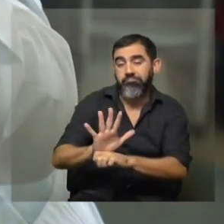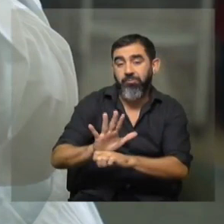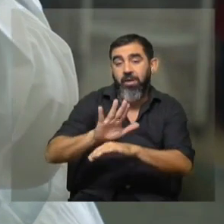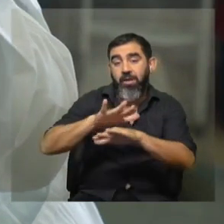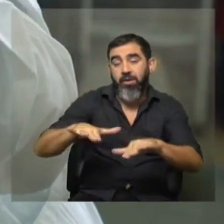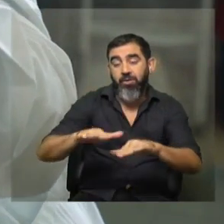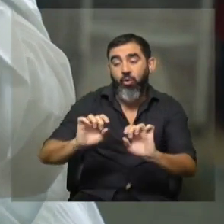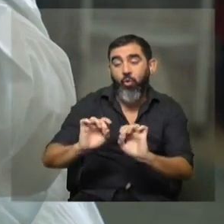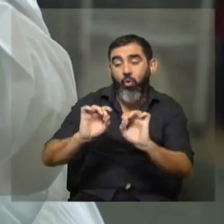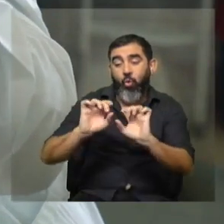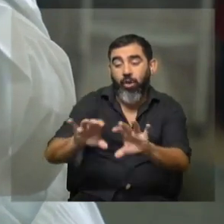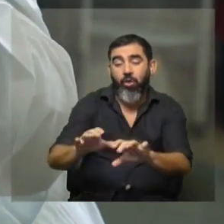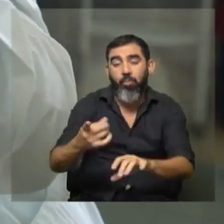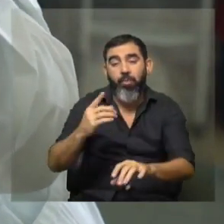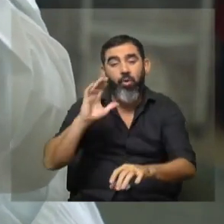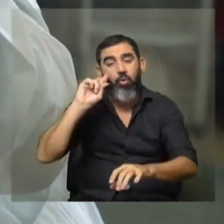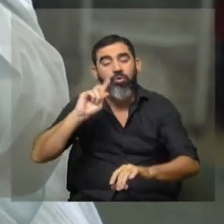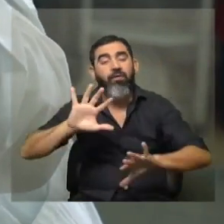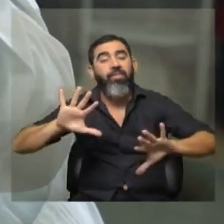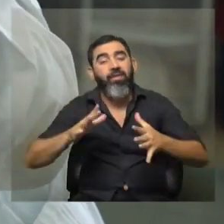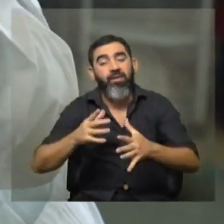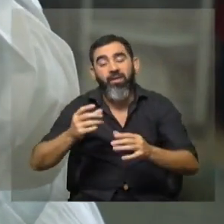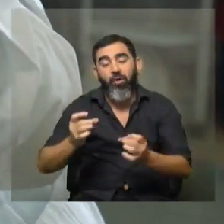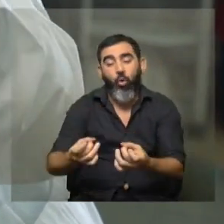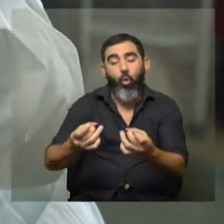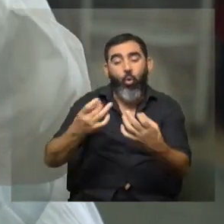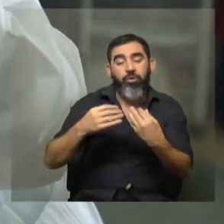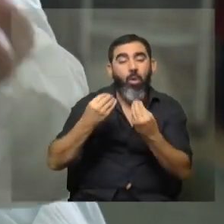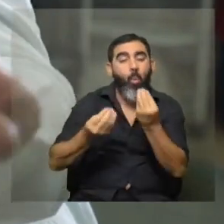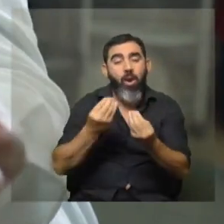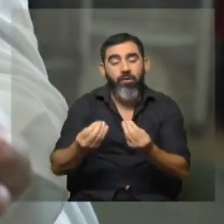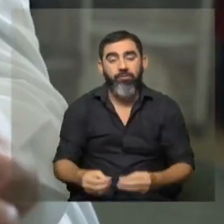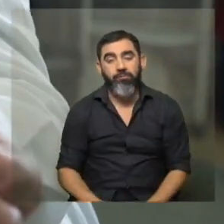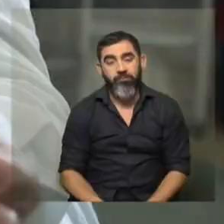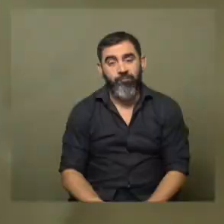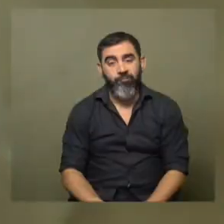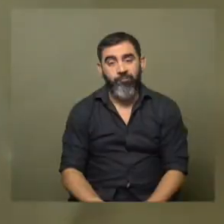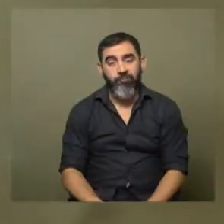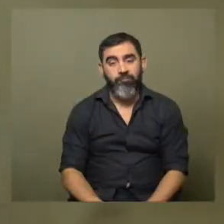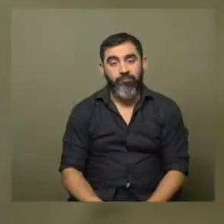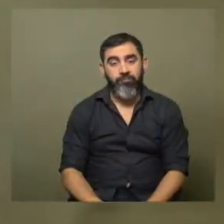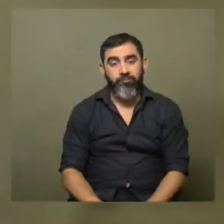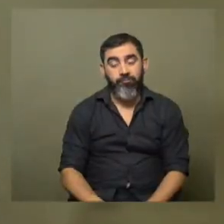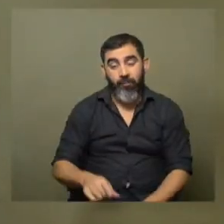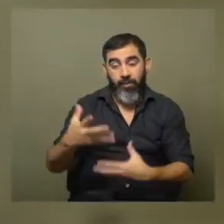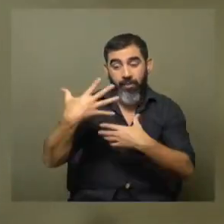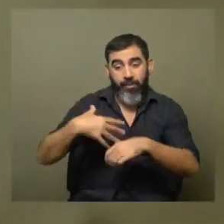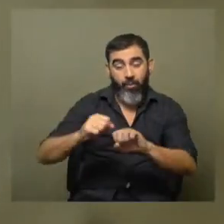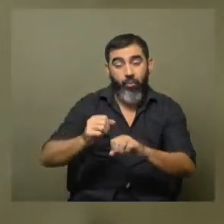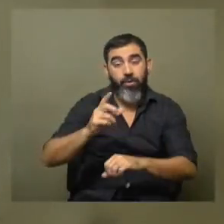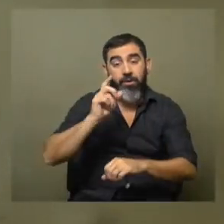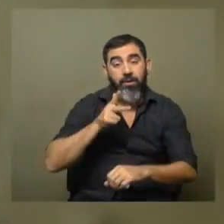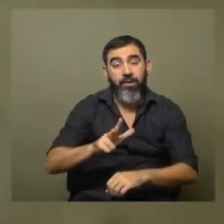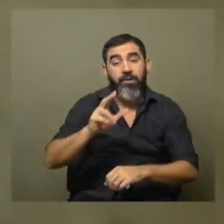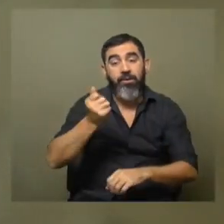niño infectado, pero no tener mucha más noción de cuál podría ser el agente causante. Una vez que se diagnostica un niño infectado